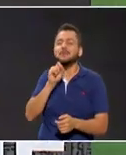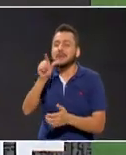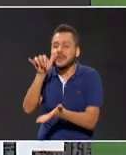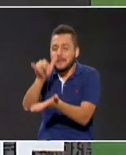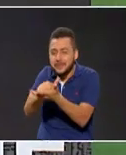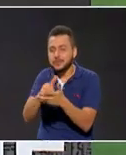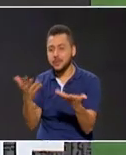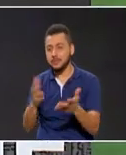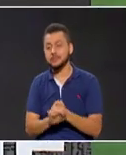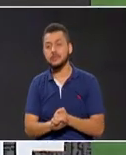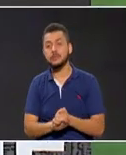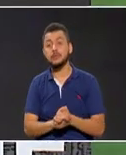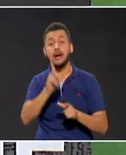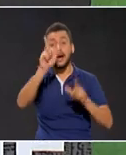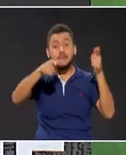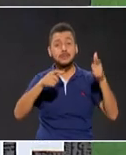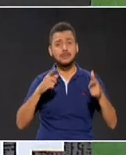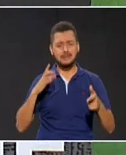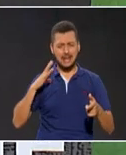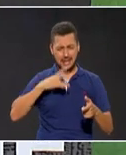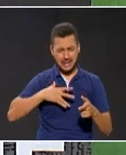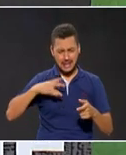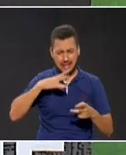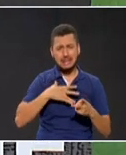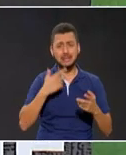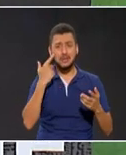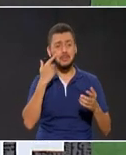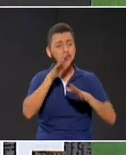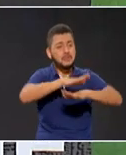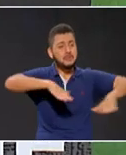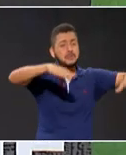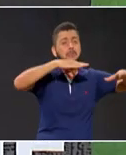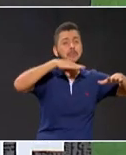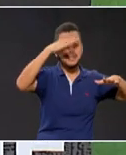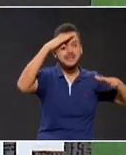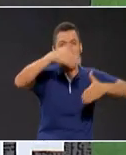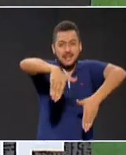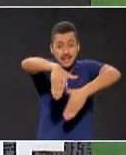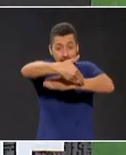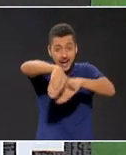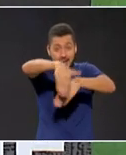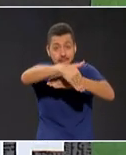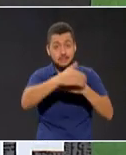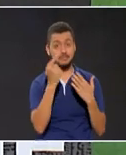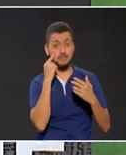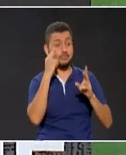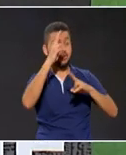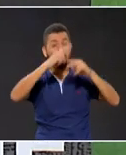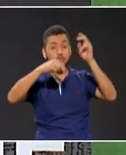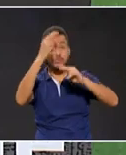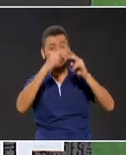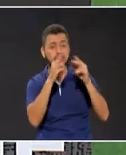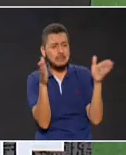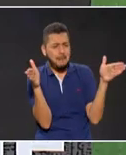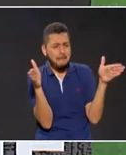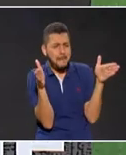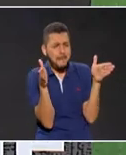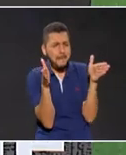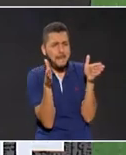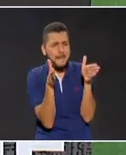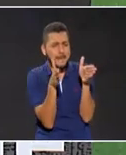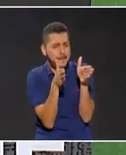se han quejado por la disminución de espacio para el transporte particular. ¿Usted construirá más vías, hará más espacio para